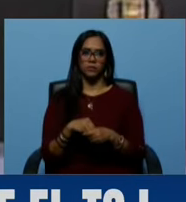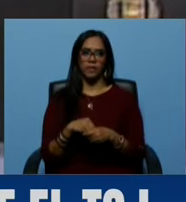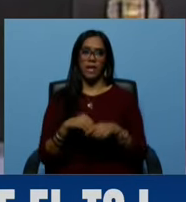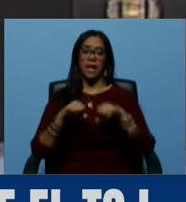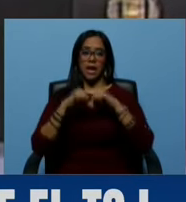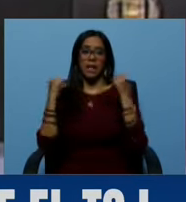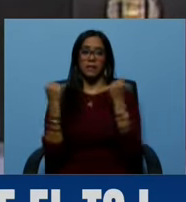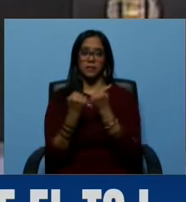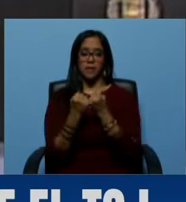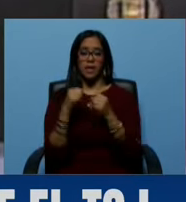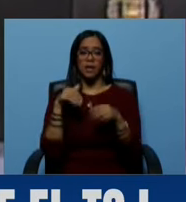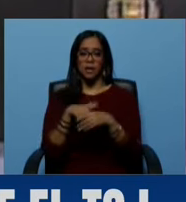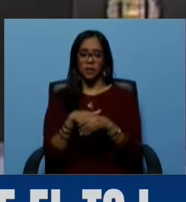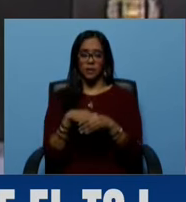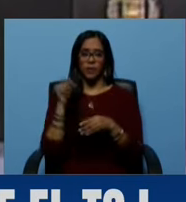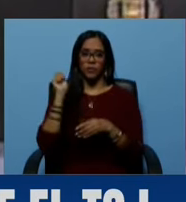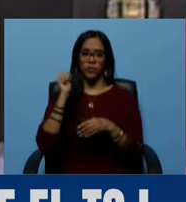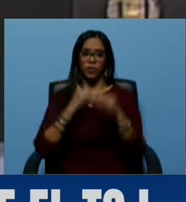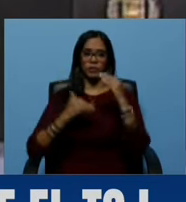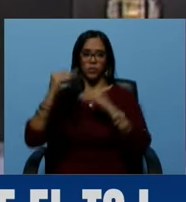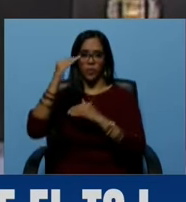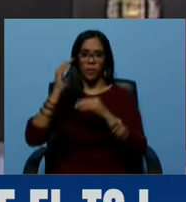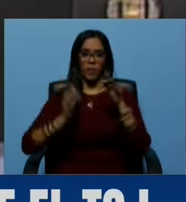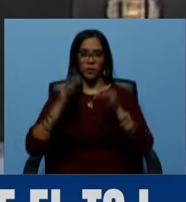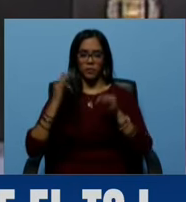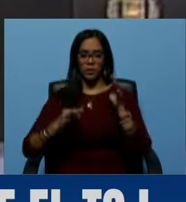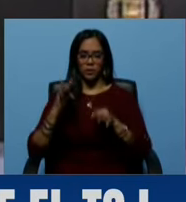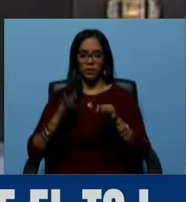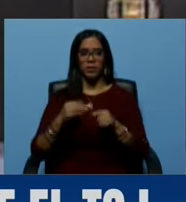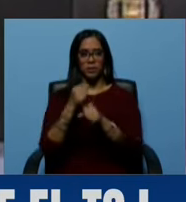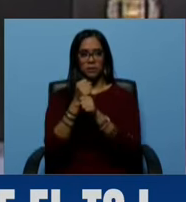sala electoral del Tribunal Supremo de Justicia, a la